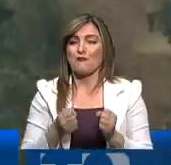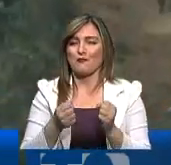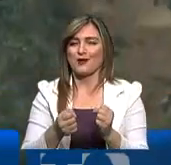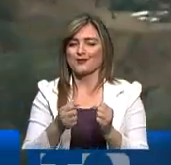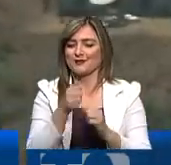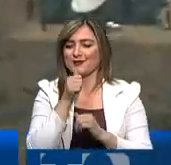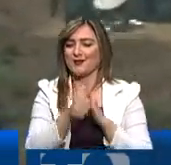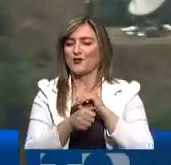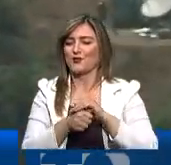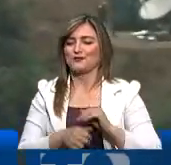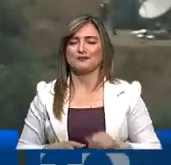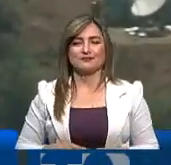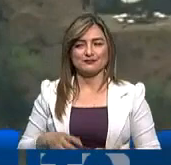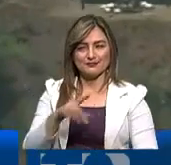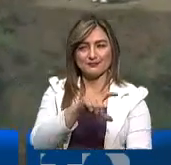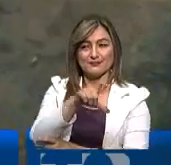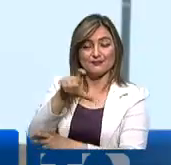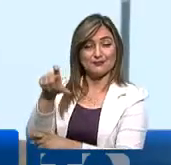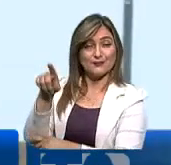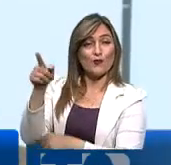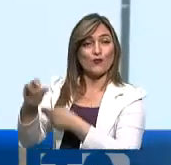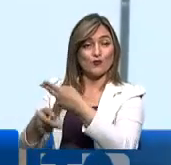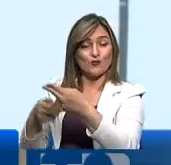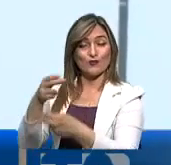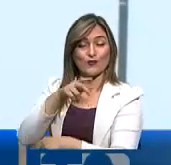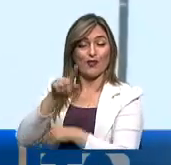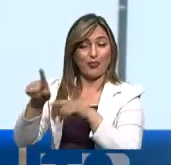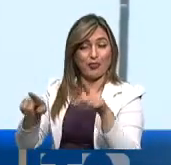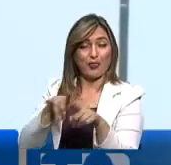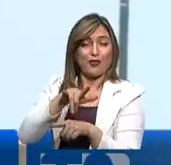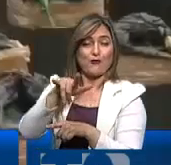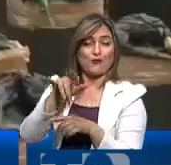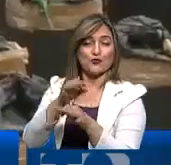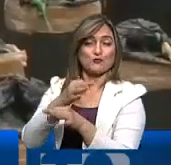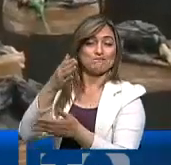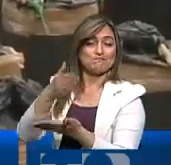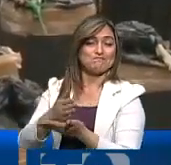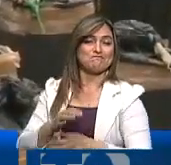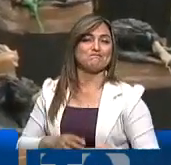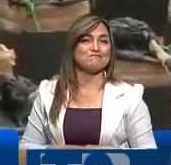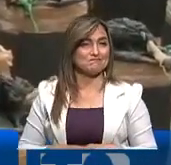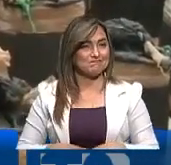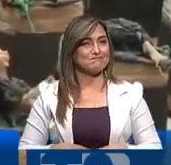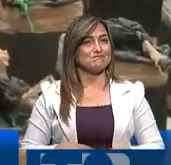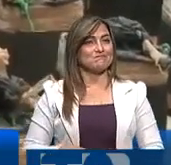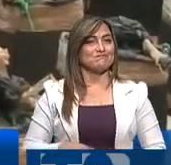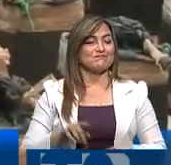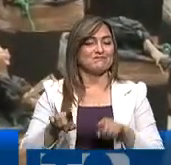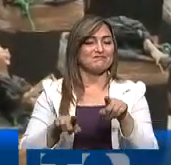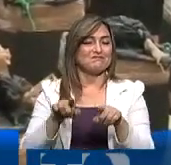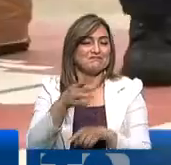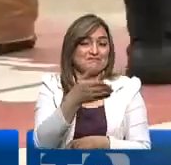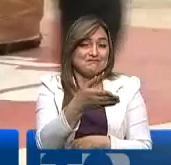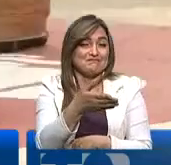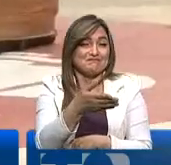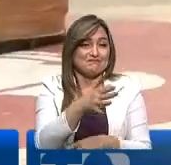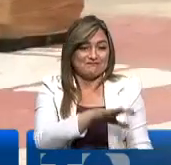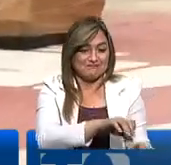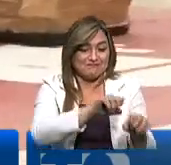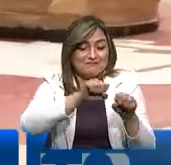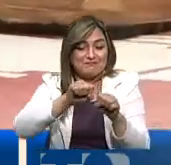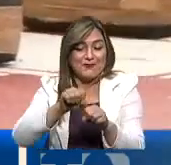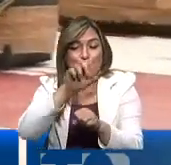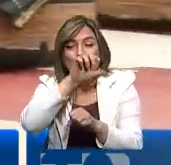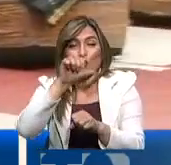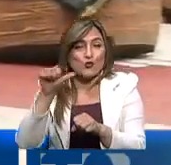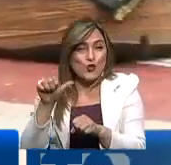estratégico. Ahí donde el radar para la detección de narcoavionetas ha dejado de funcionar. Ahí donde recientes acciones terminan con grandes incautaciones